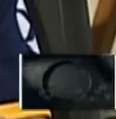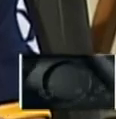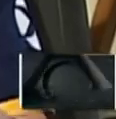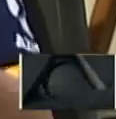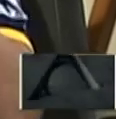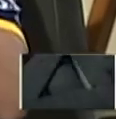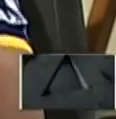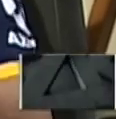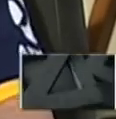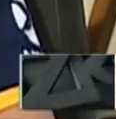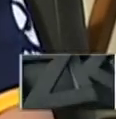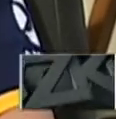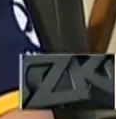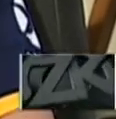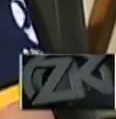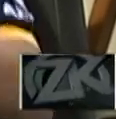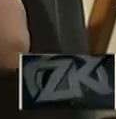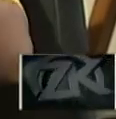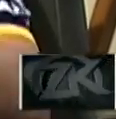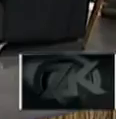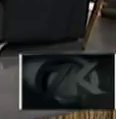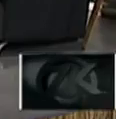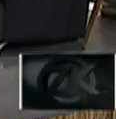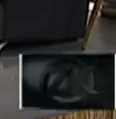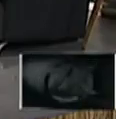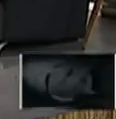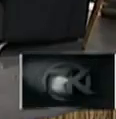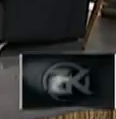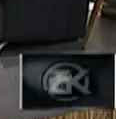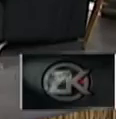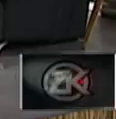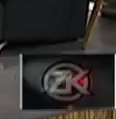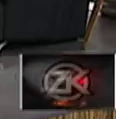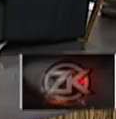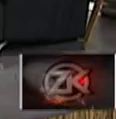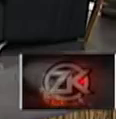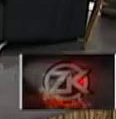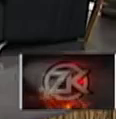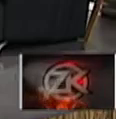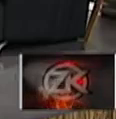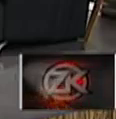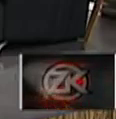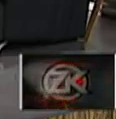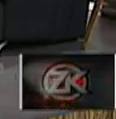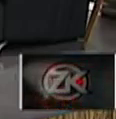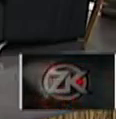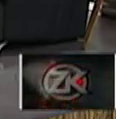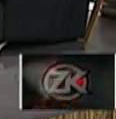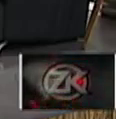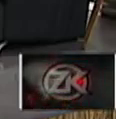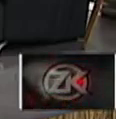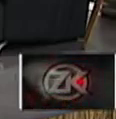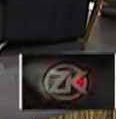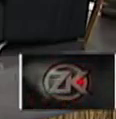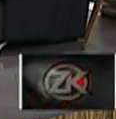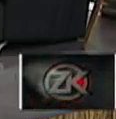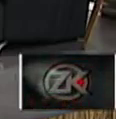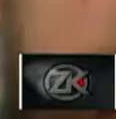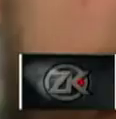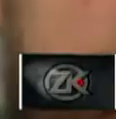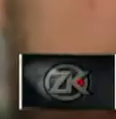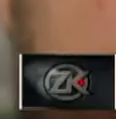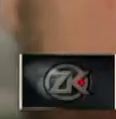cédula de la chamba, poncha aquí en Zoom, por favor, si está amable. Usted mismo, compadre, venga, ponche para acá. Ahí va, ahí va, ahí va. La cédula con Zoom. Ahí va, ¿verdad? Tranquilo,